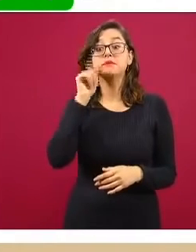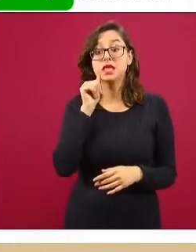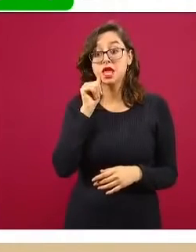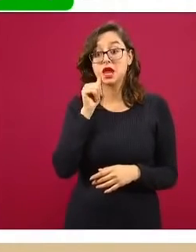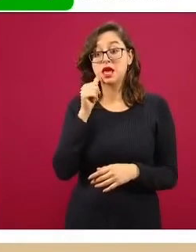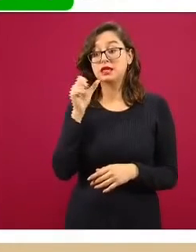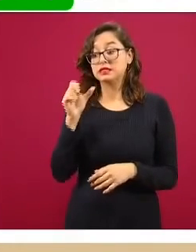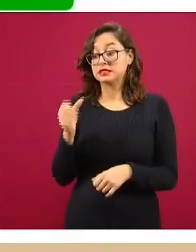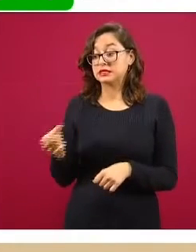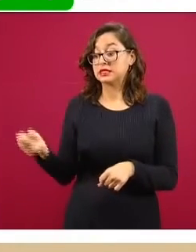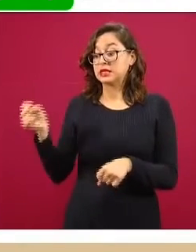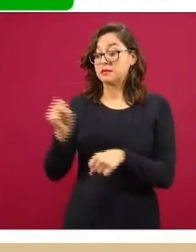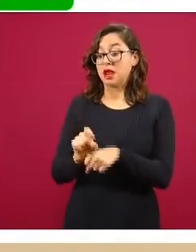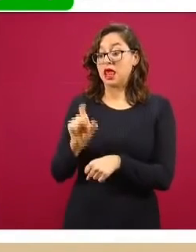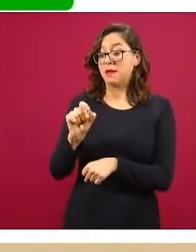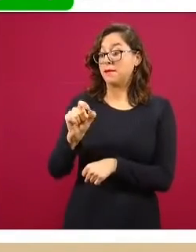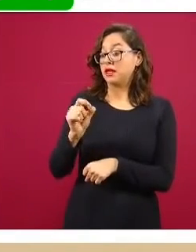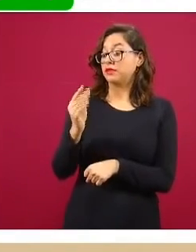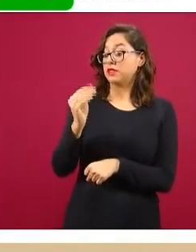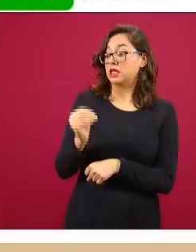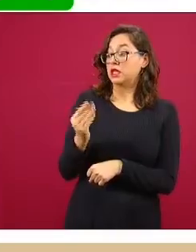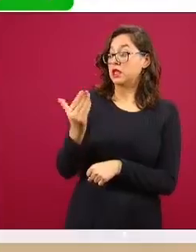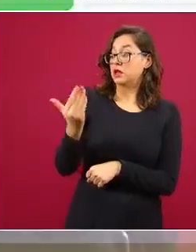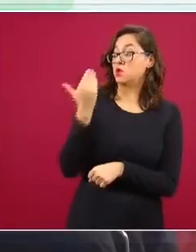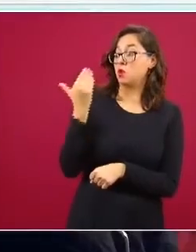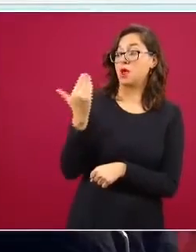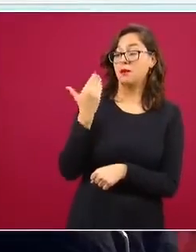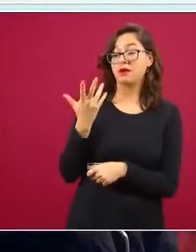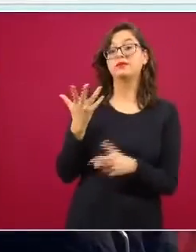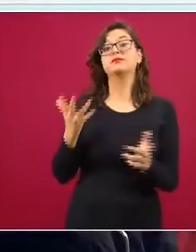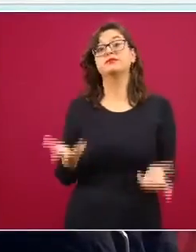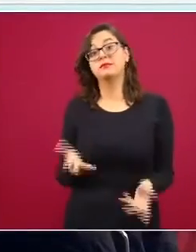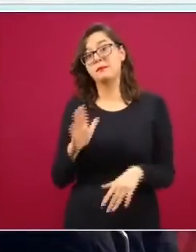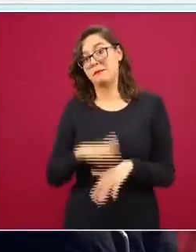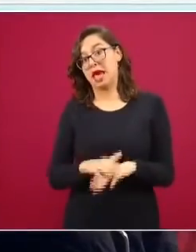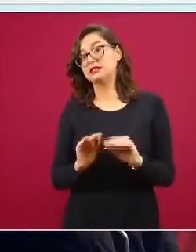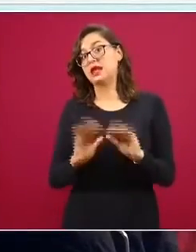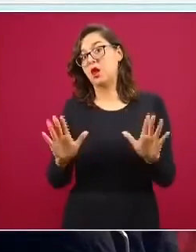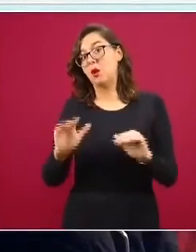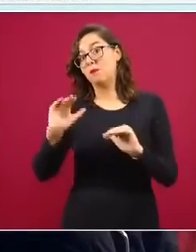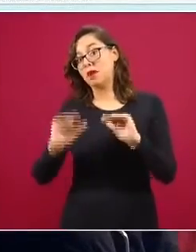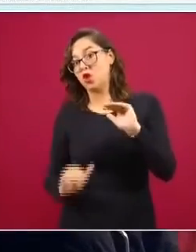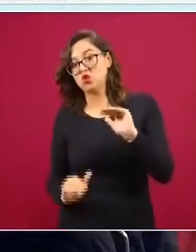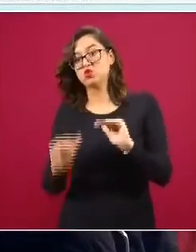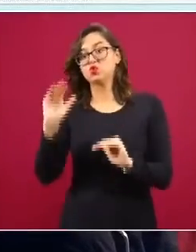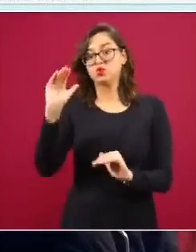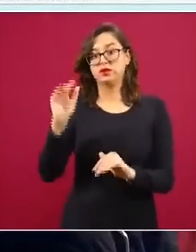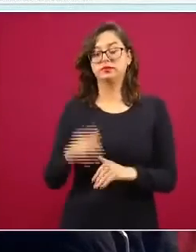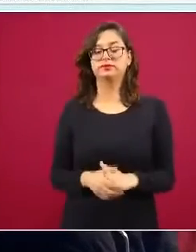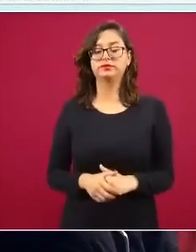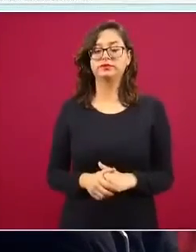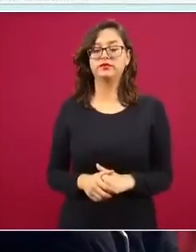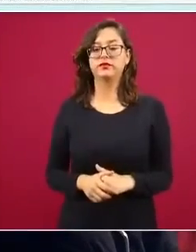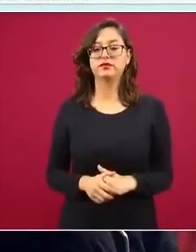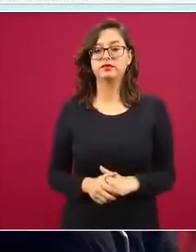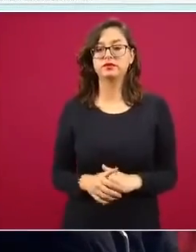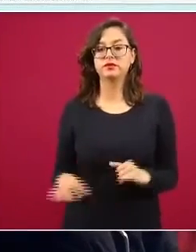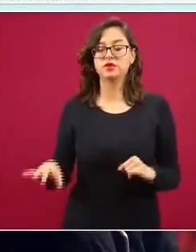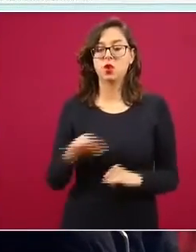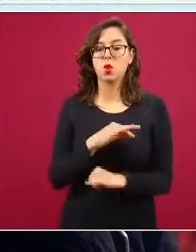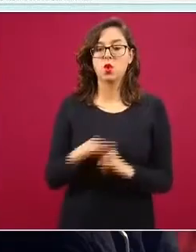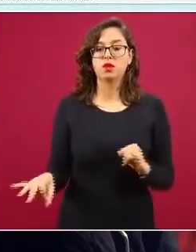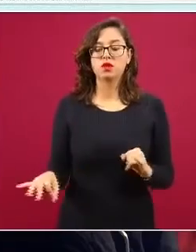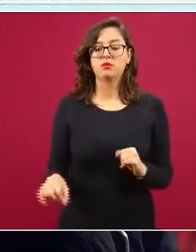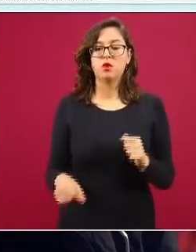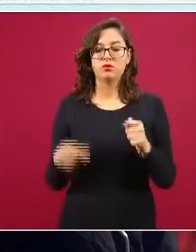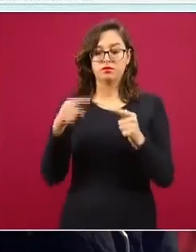semana 29, donde vamos a poder ver mucho más claras las tendencias. Y para terminar, pasamos las